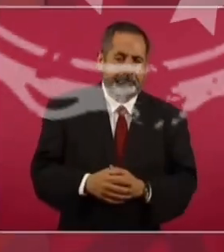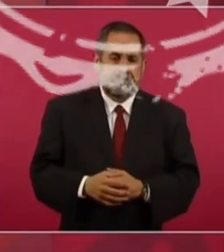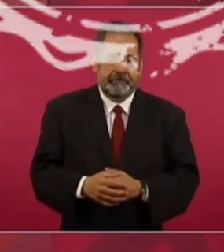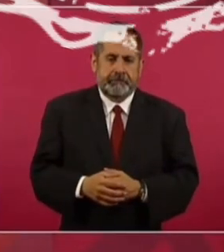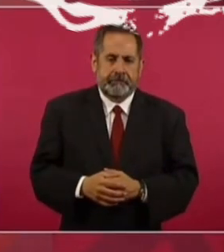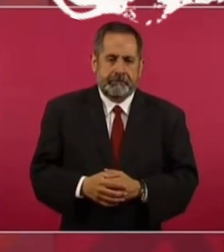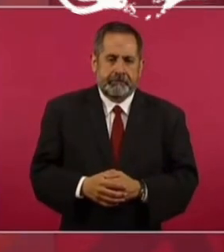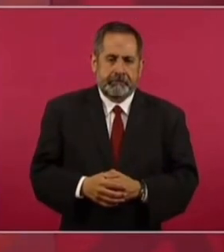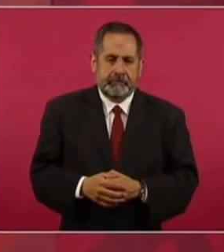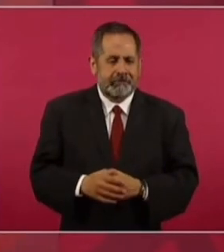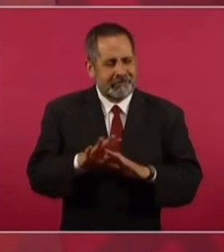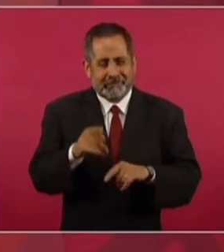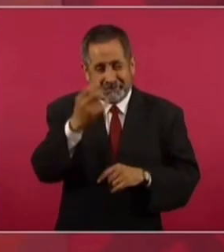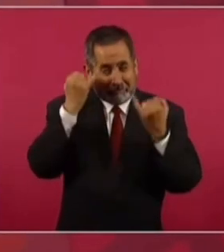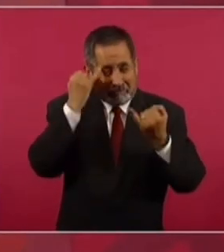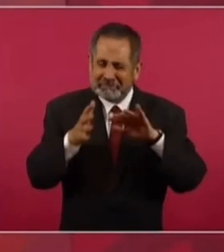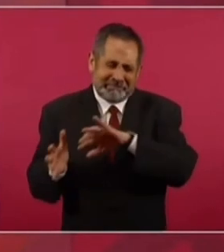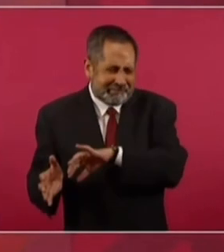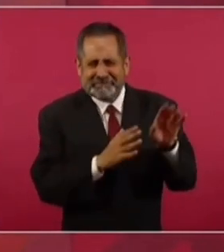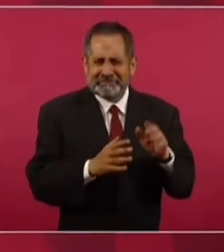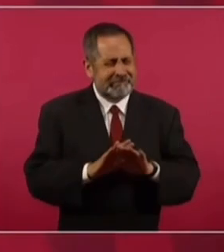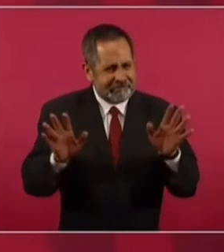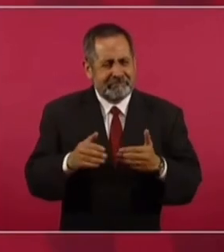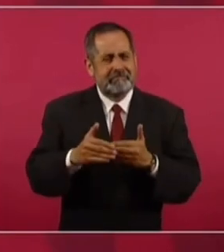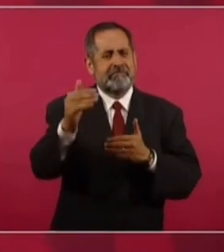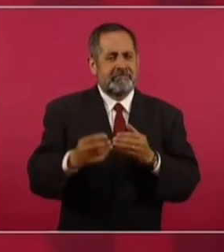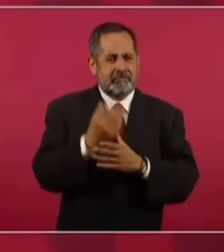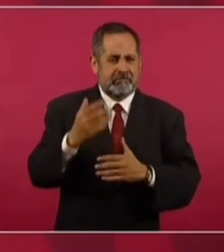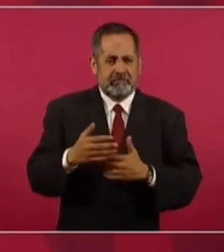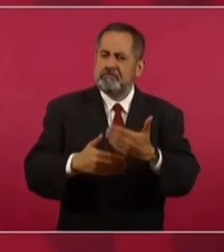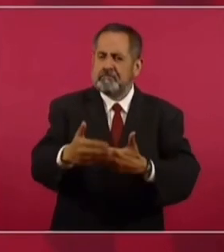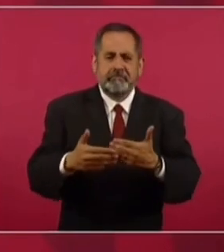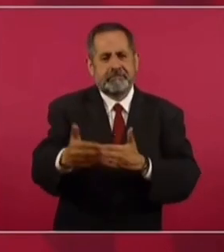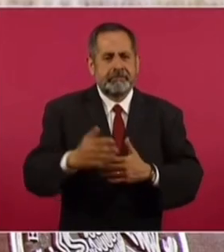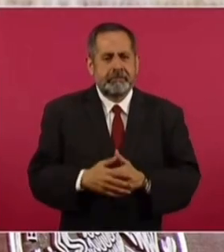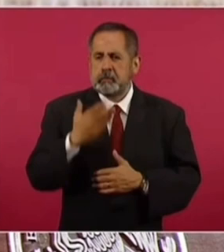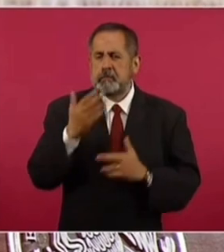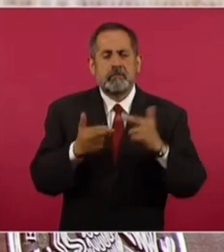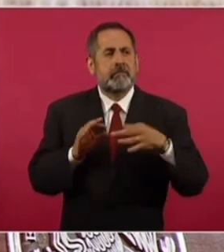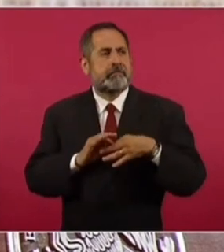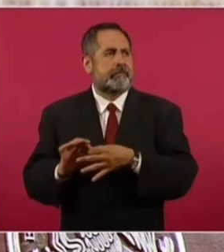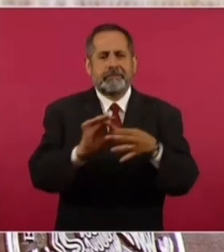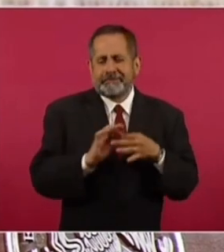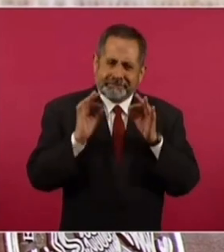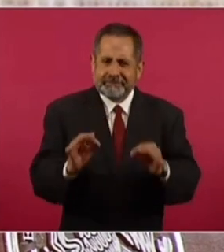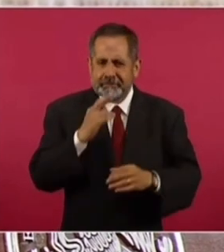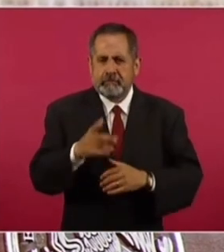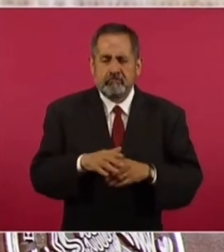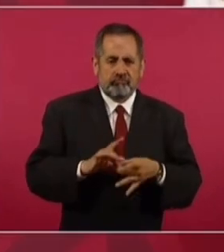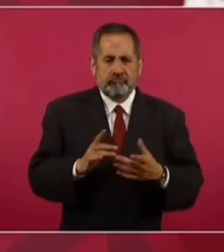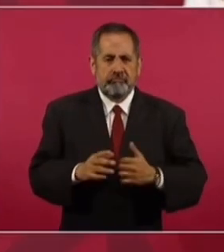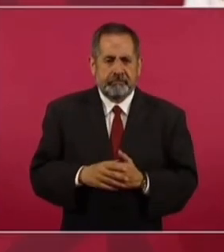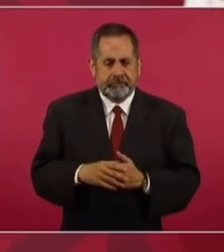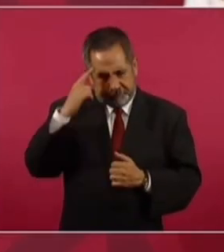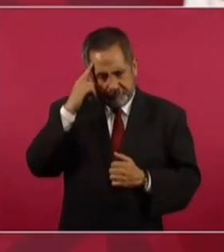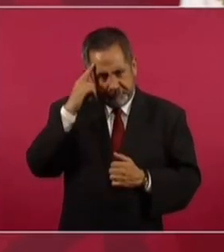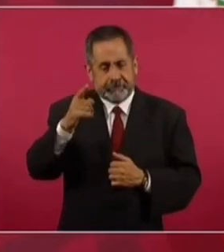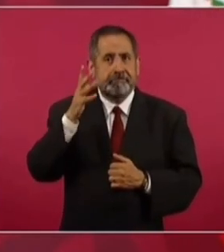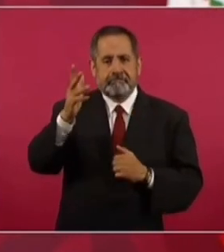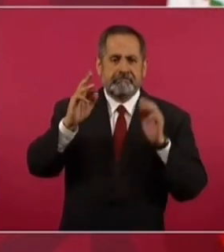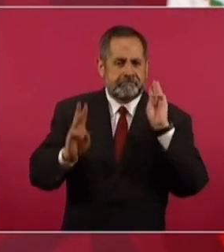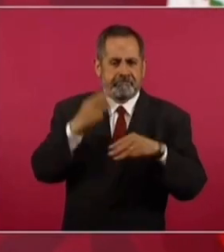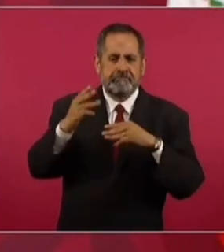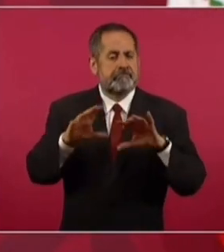Ya. Hagamos a un lado todo eso. Y vamos a buscar relaciones de hermandad. Apostemos a un